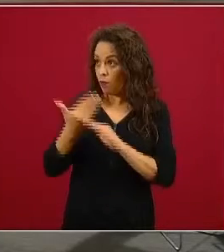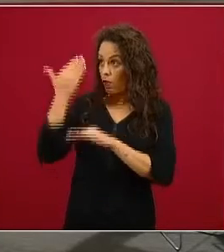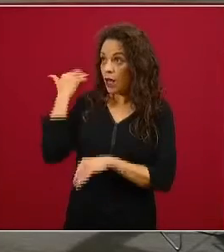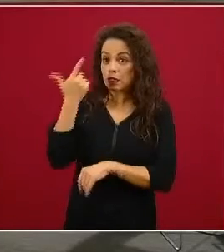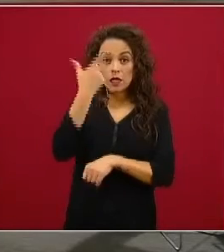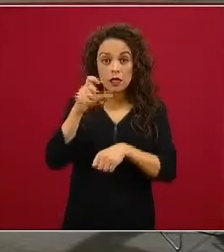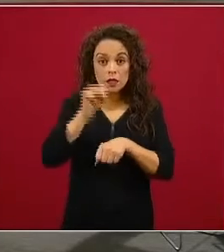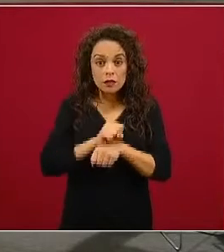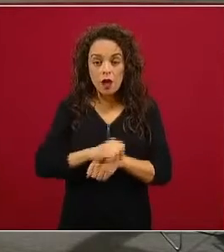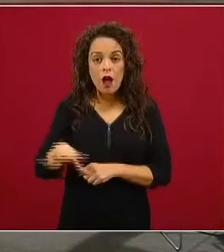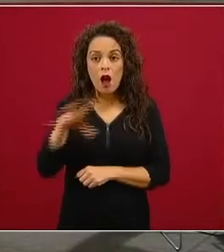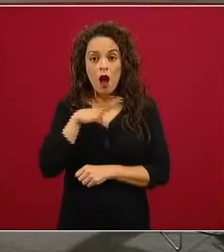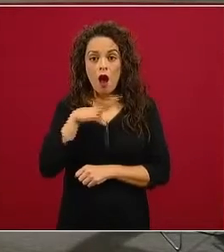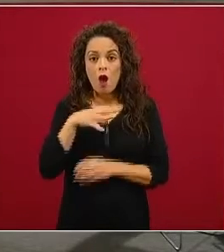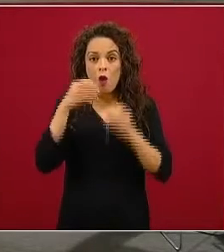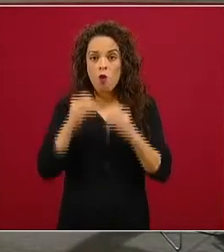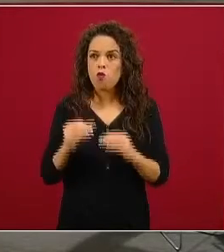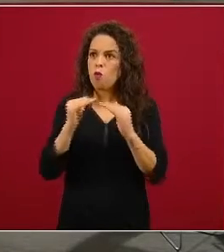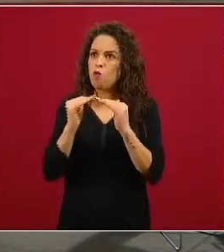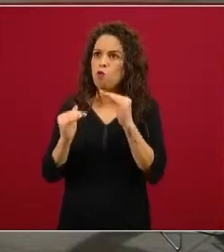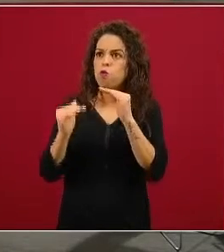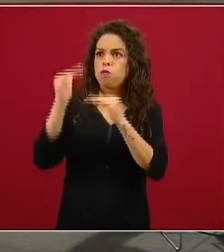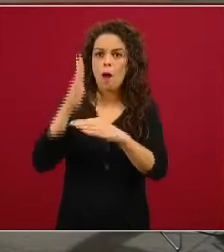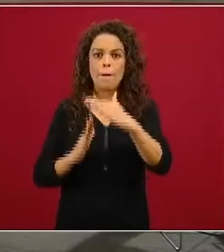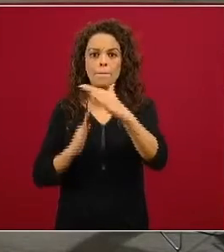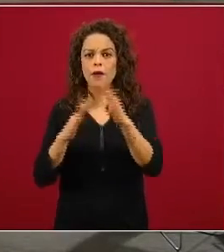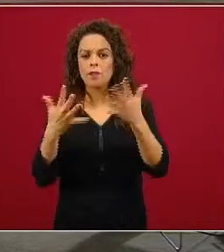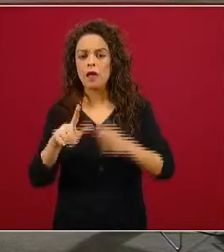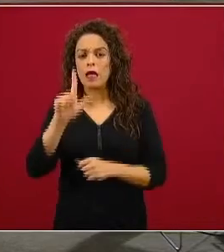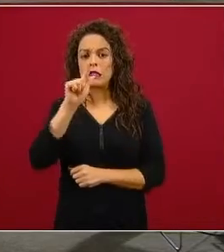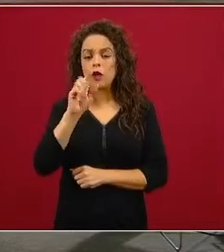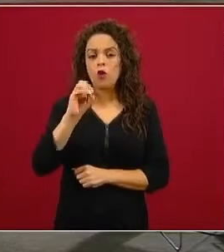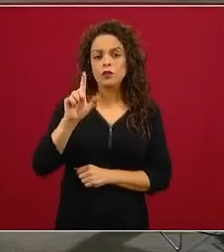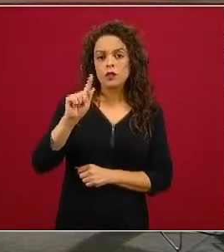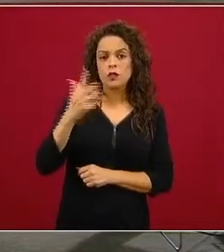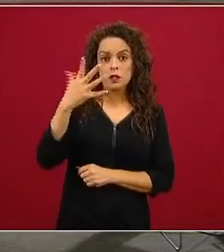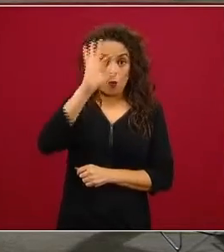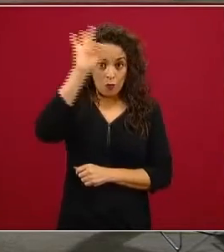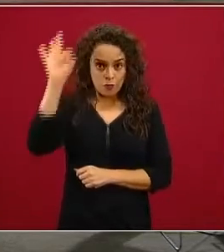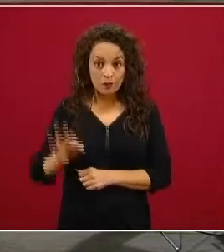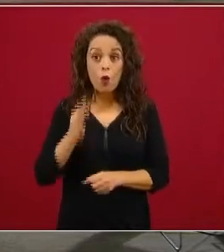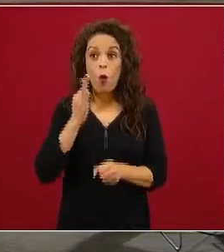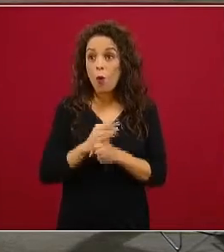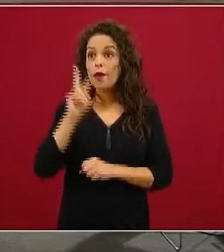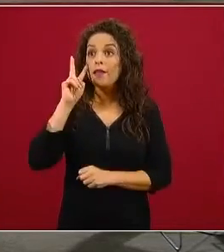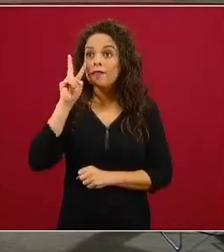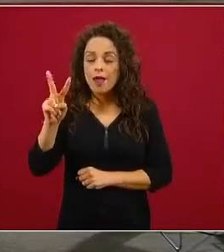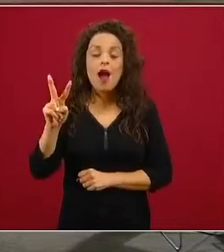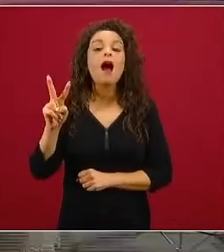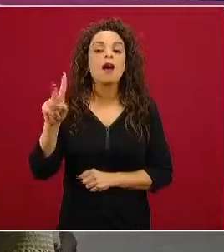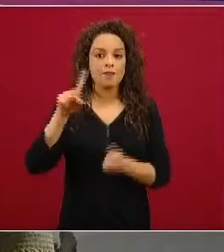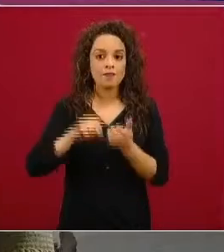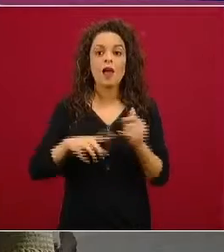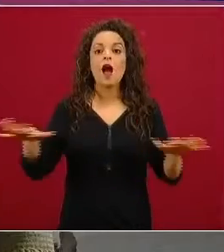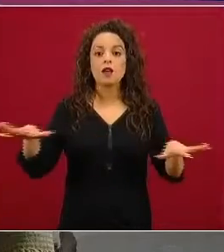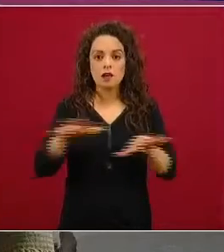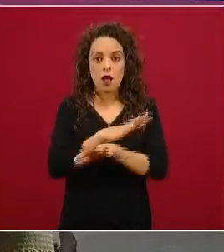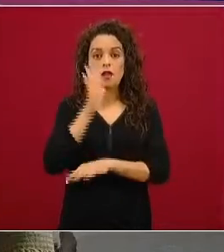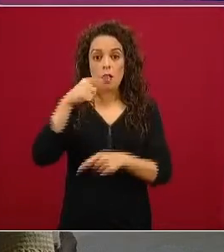SARS-CoV-2. El restante, 7,730, están disponibles, y vemos que a nivel nacional ninguna entidad